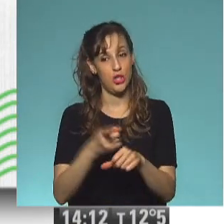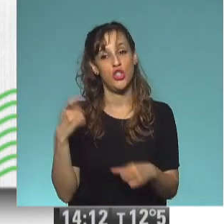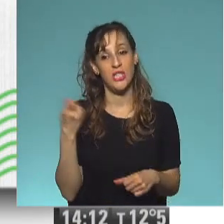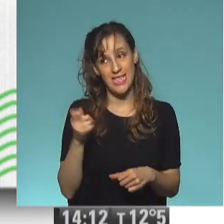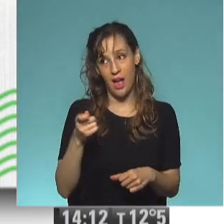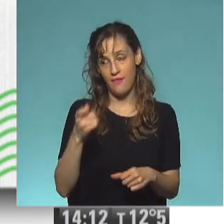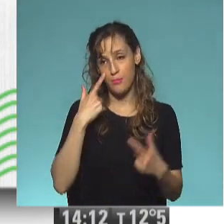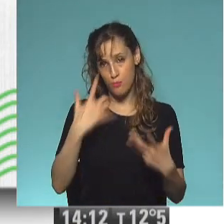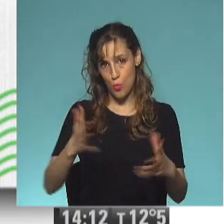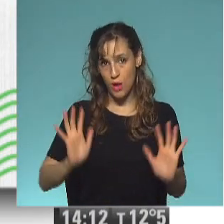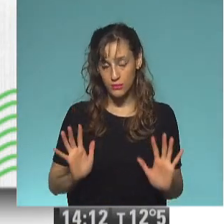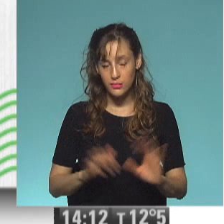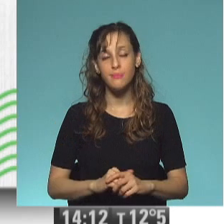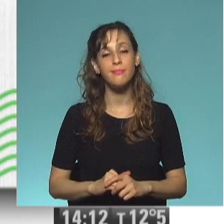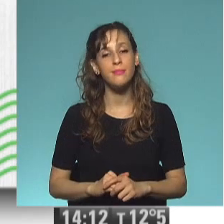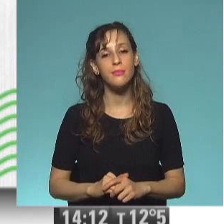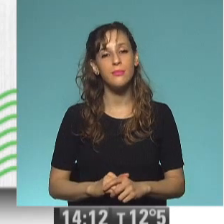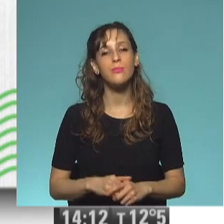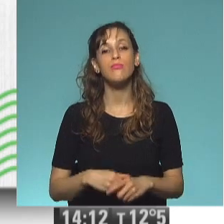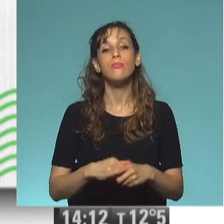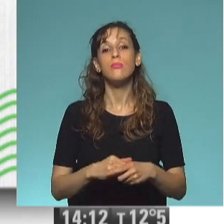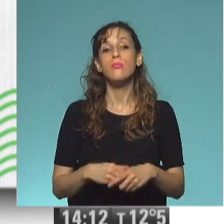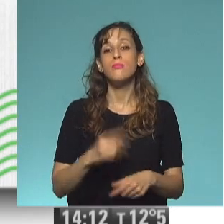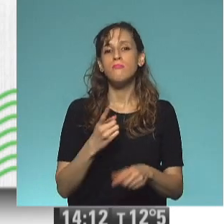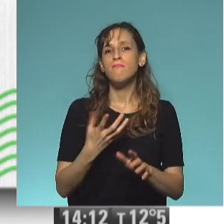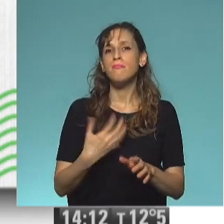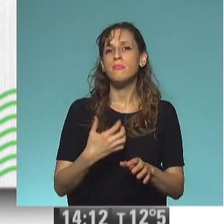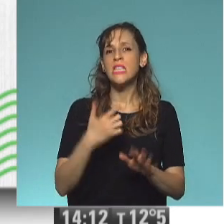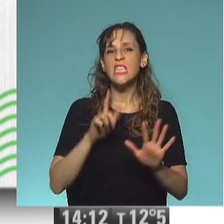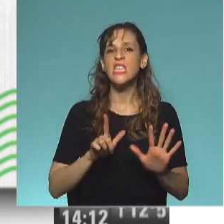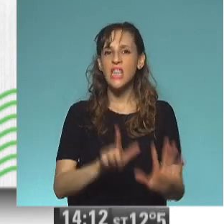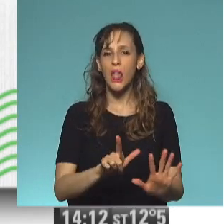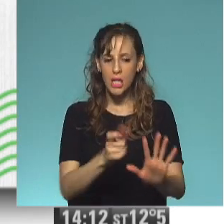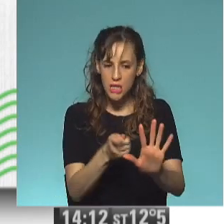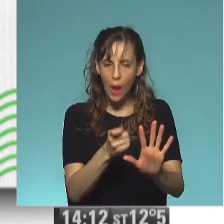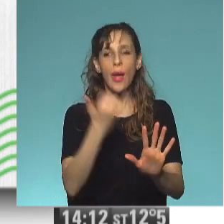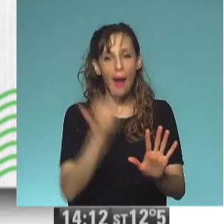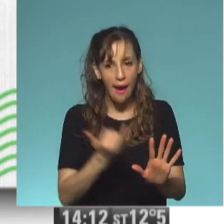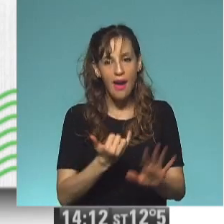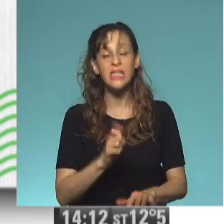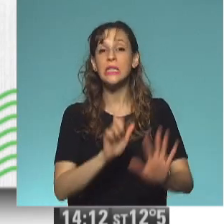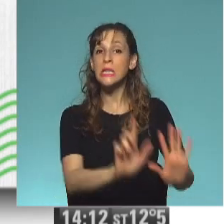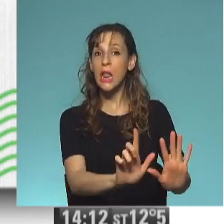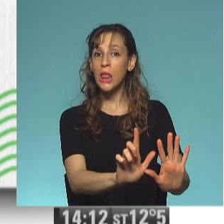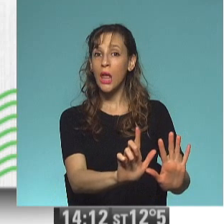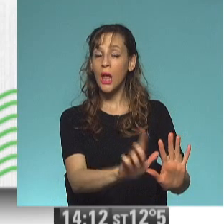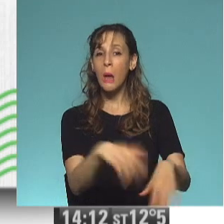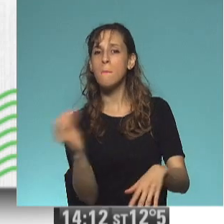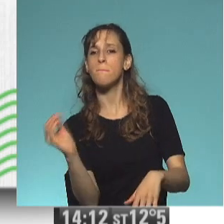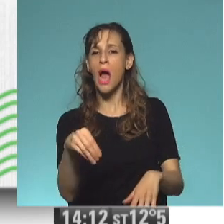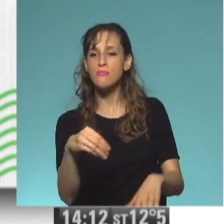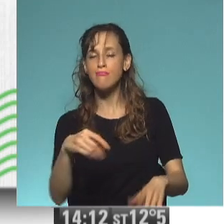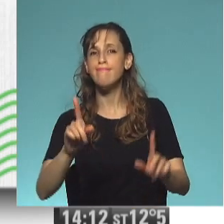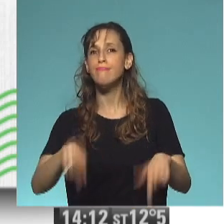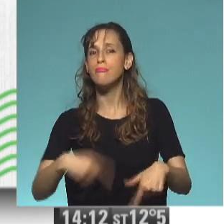el problema. ¿Qué tenía este coleccionista? Tenía 7 llaves. No sabemos cuántas agregó. Agregó.